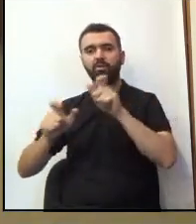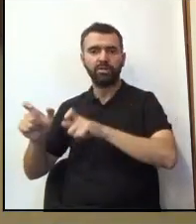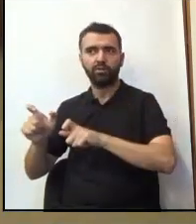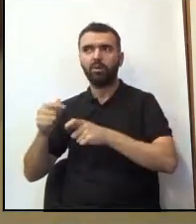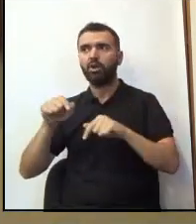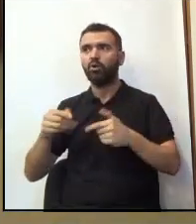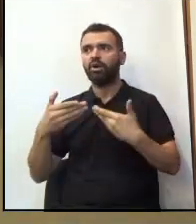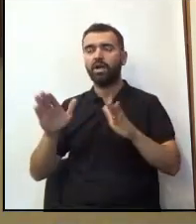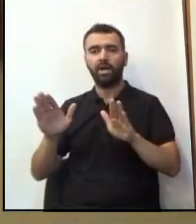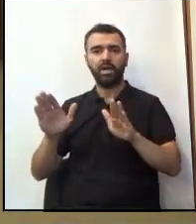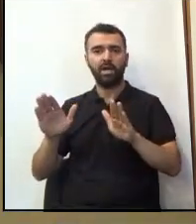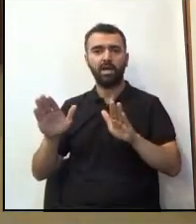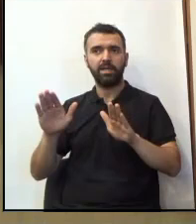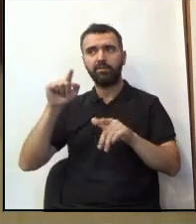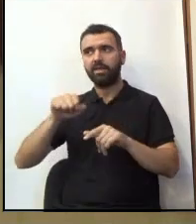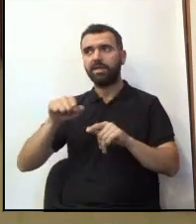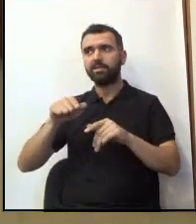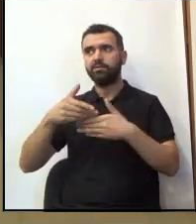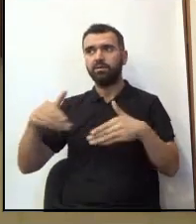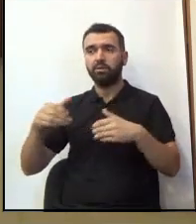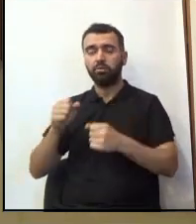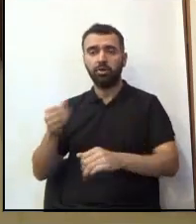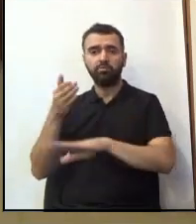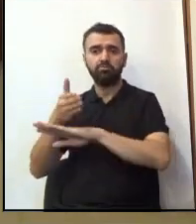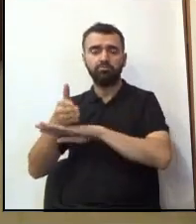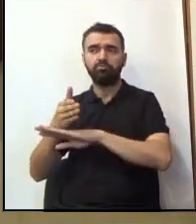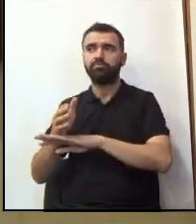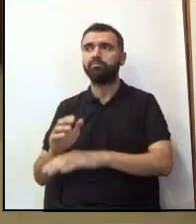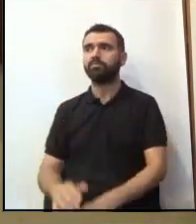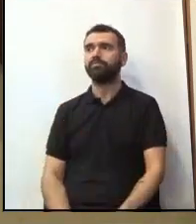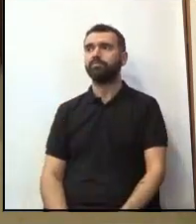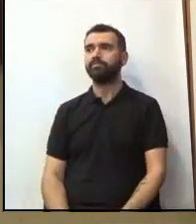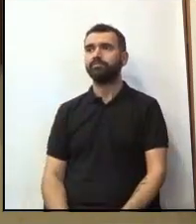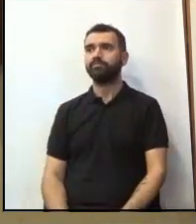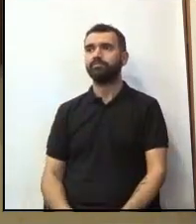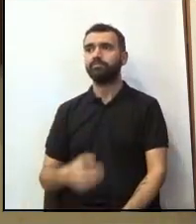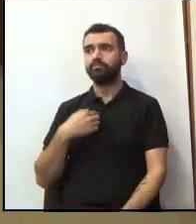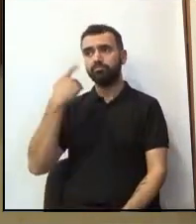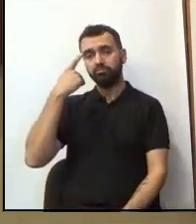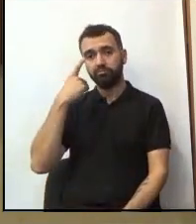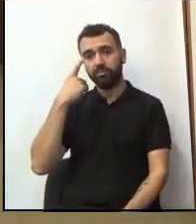liberados de esa restricción, así que entiendo que podrían asistir. Exacto.